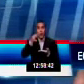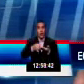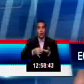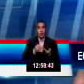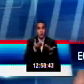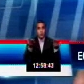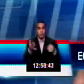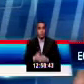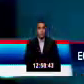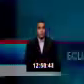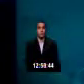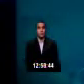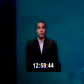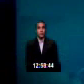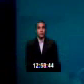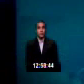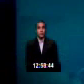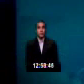cantones.